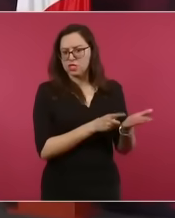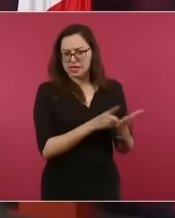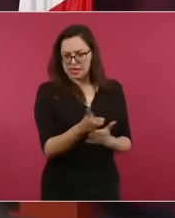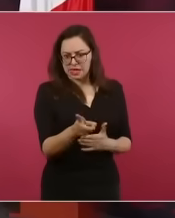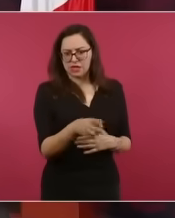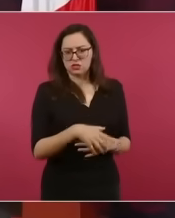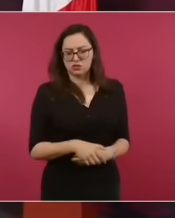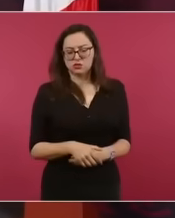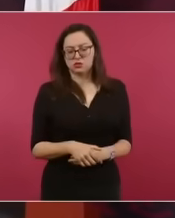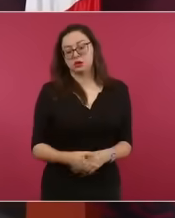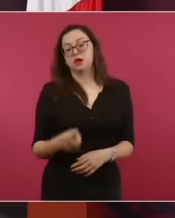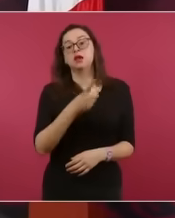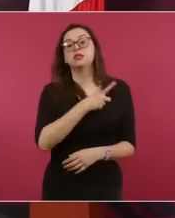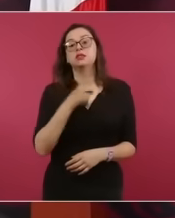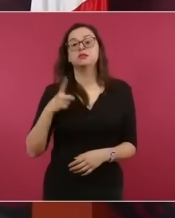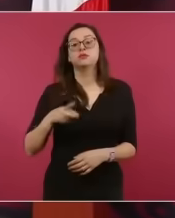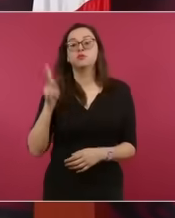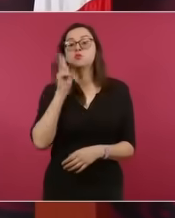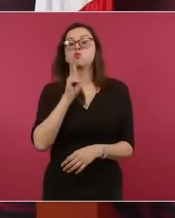tienen que demostrarlo,